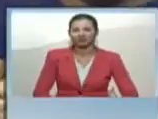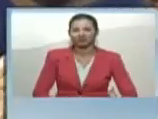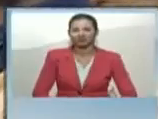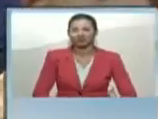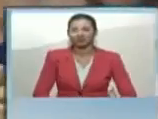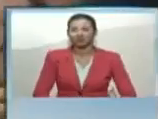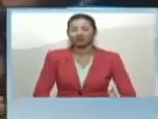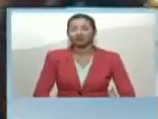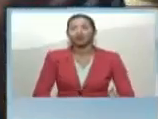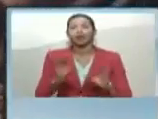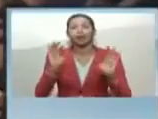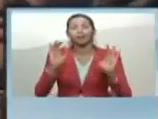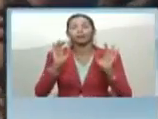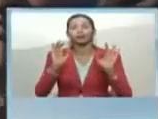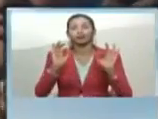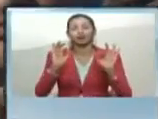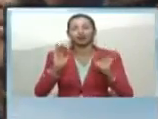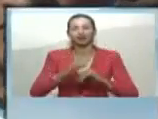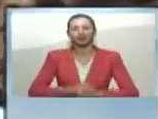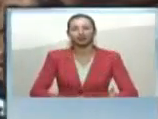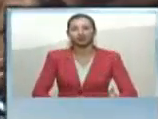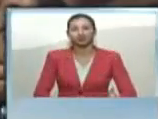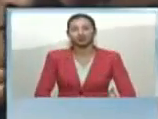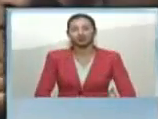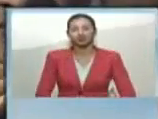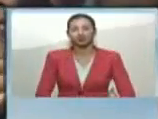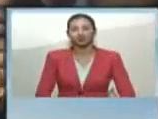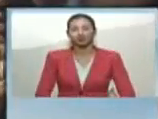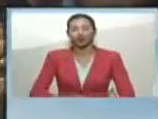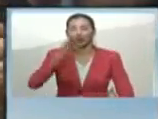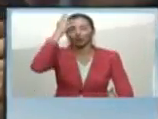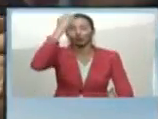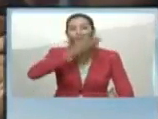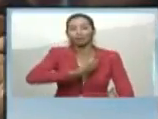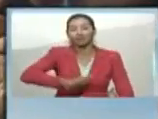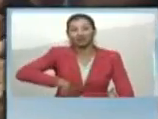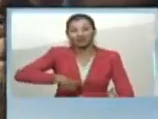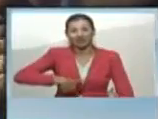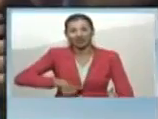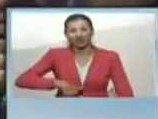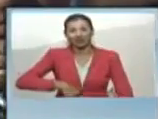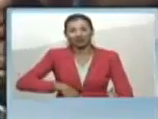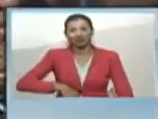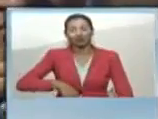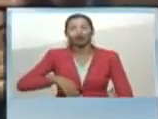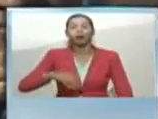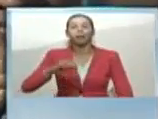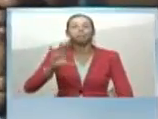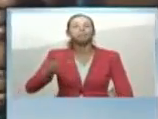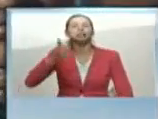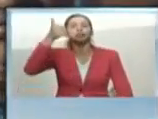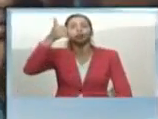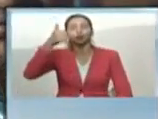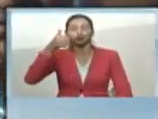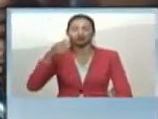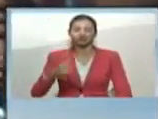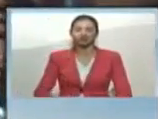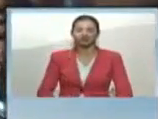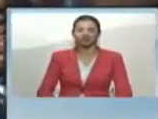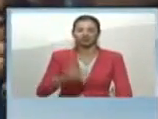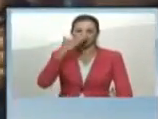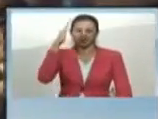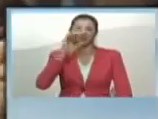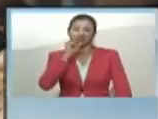Y sobre todo a nuestros consejos presidenciales del adulto mayor, que